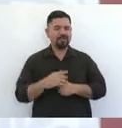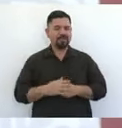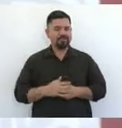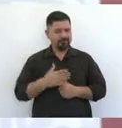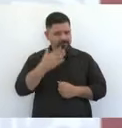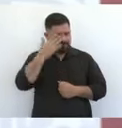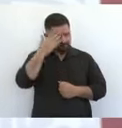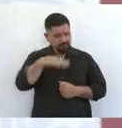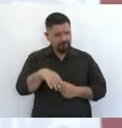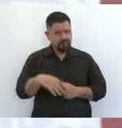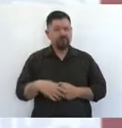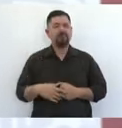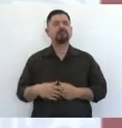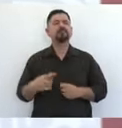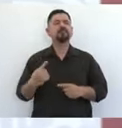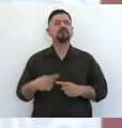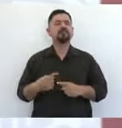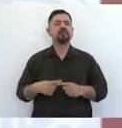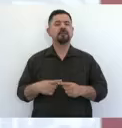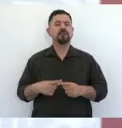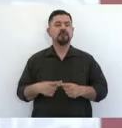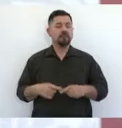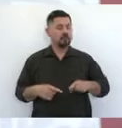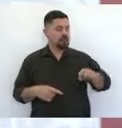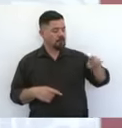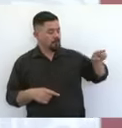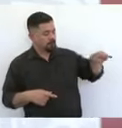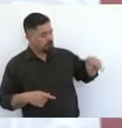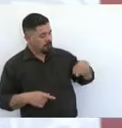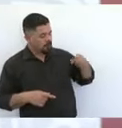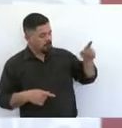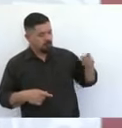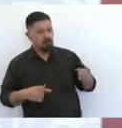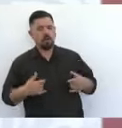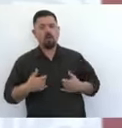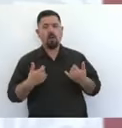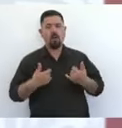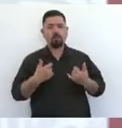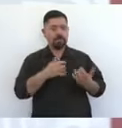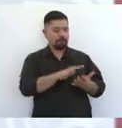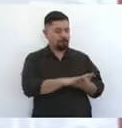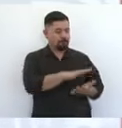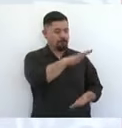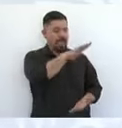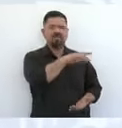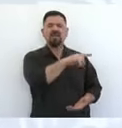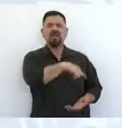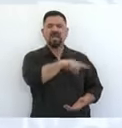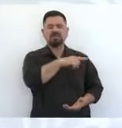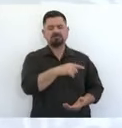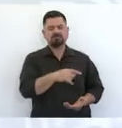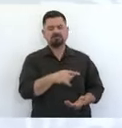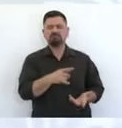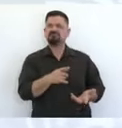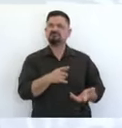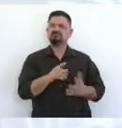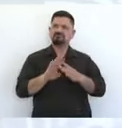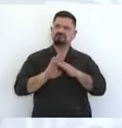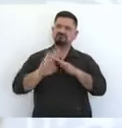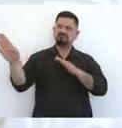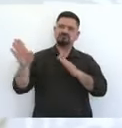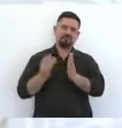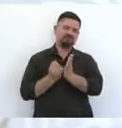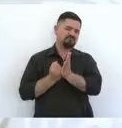son más los que deciden emigrar, irse a buscar la